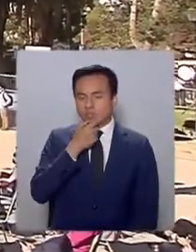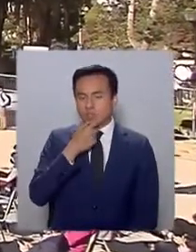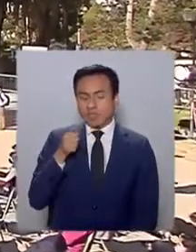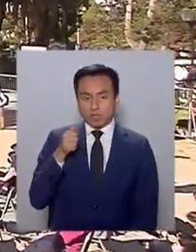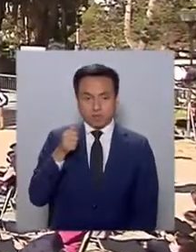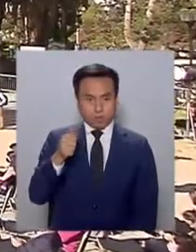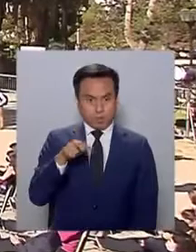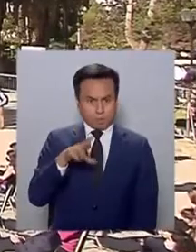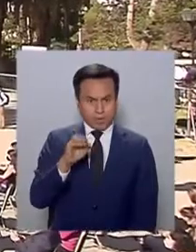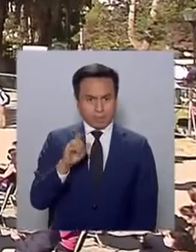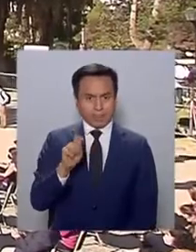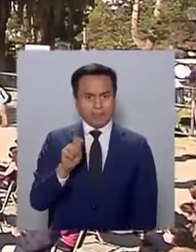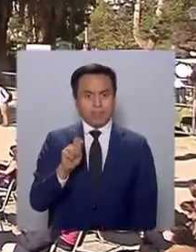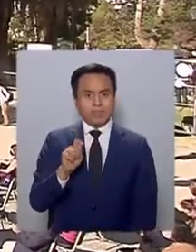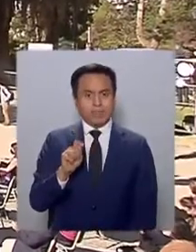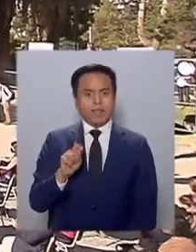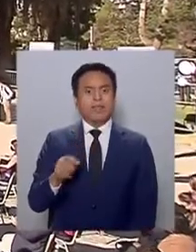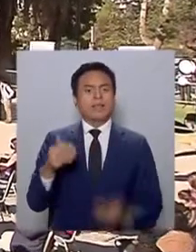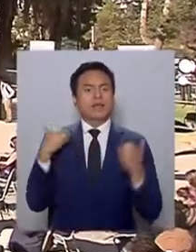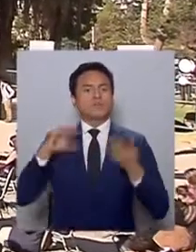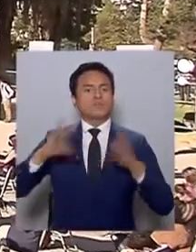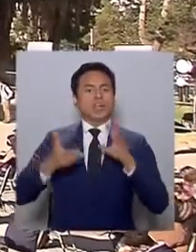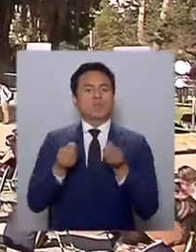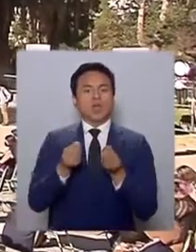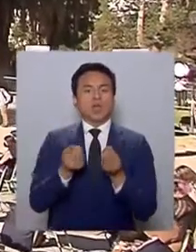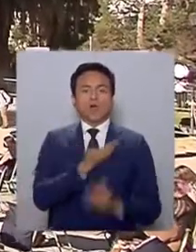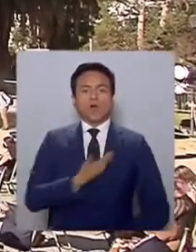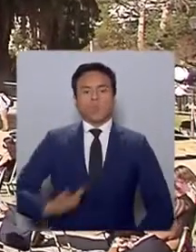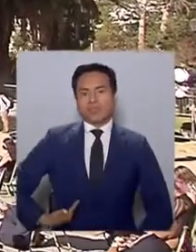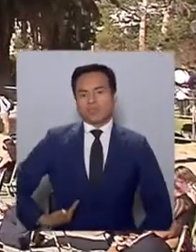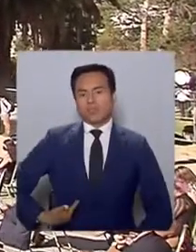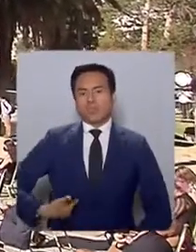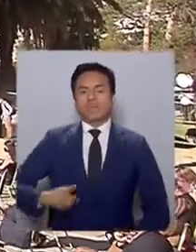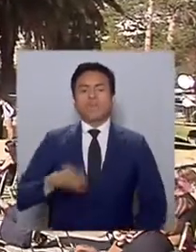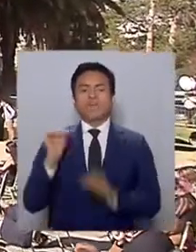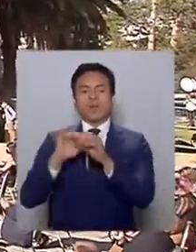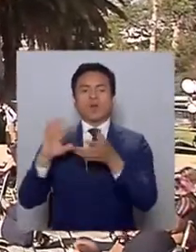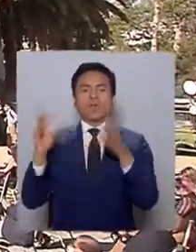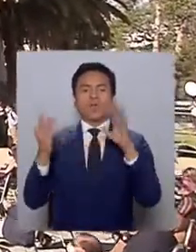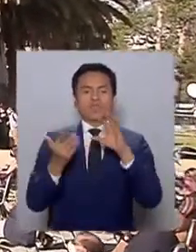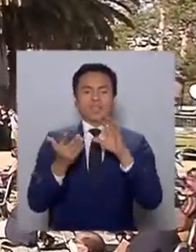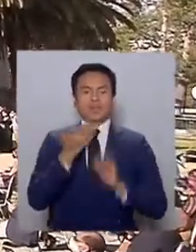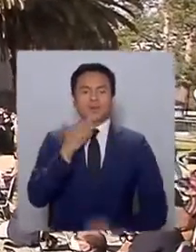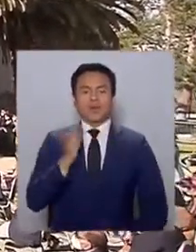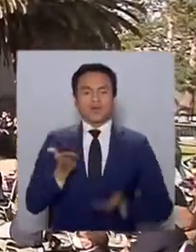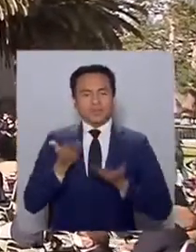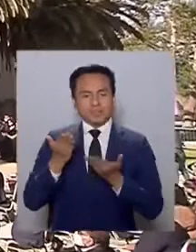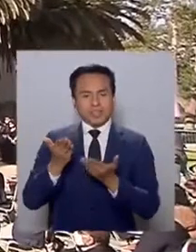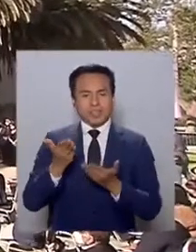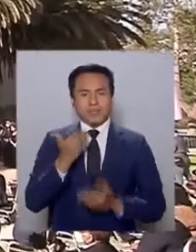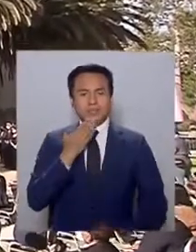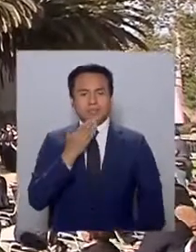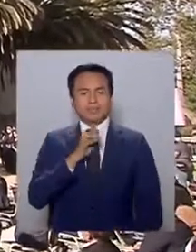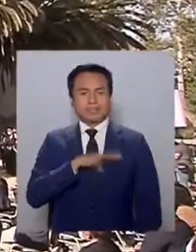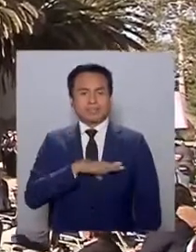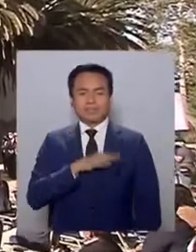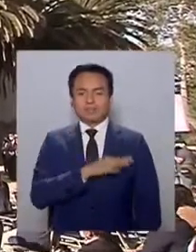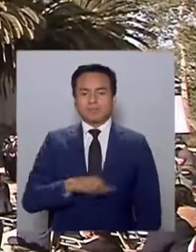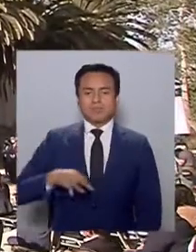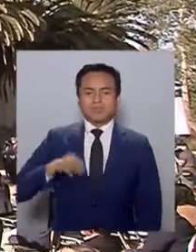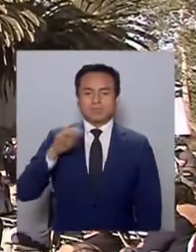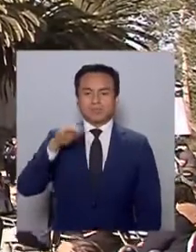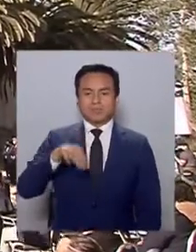de la práctica mundial de buen gobierno del Banco Mundial. Lo mejor para usted y para Chile,